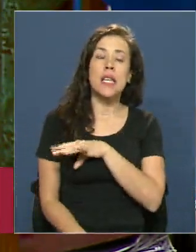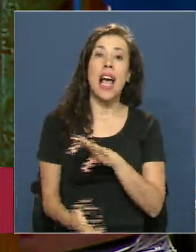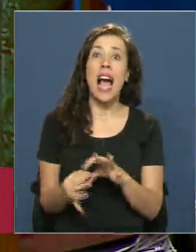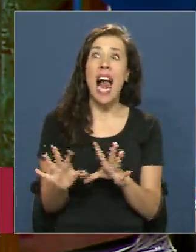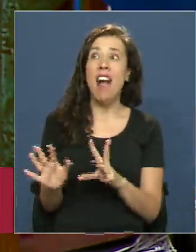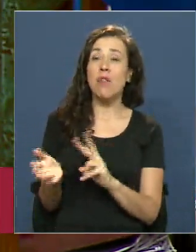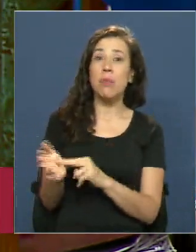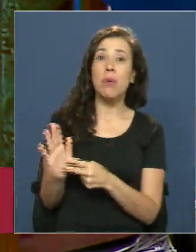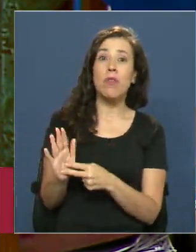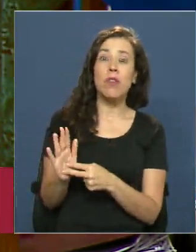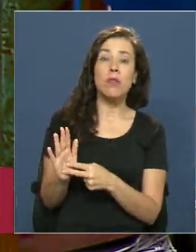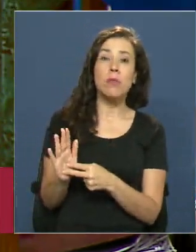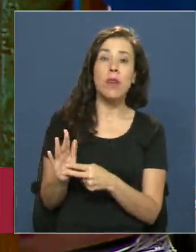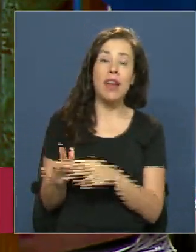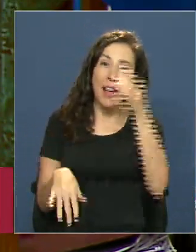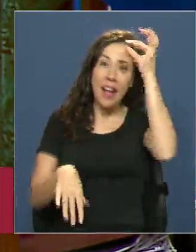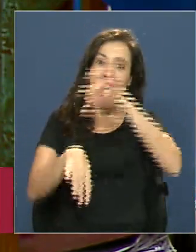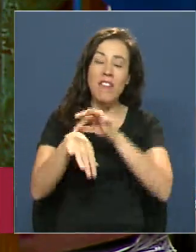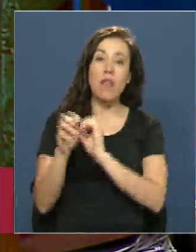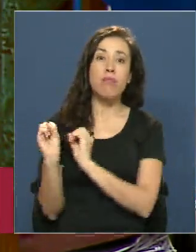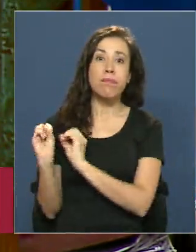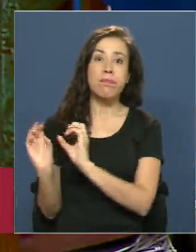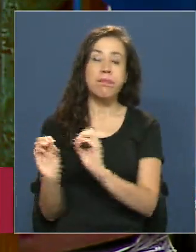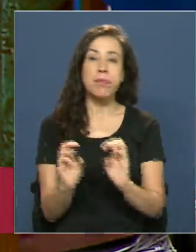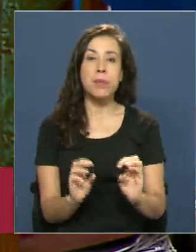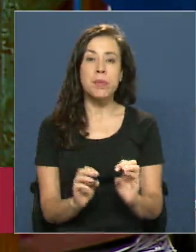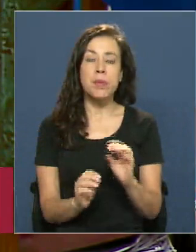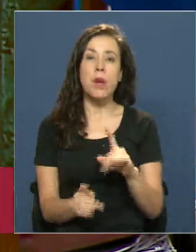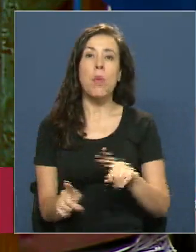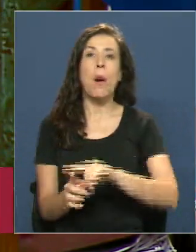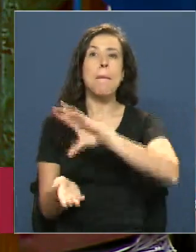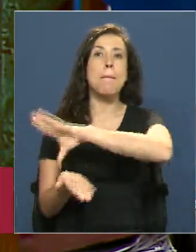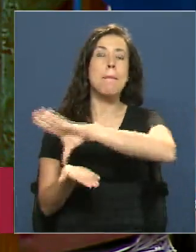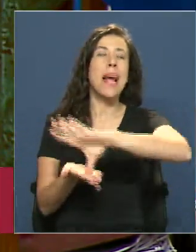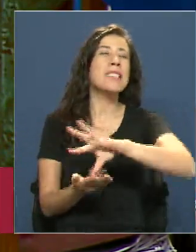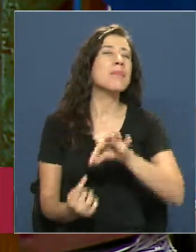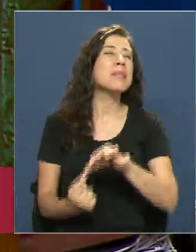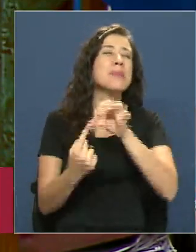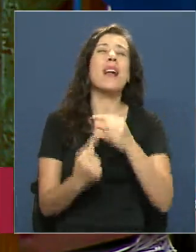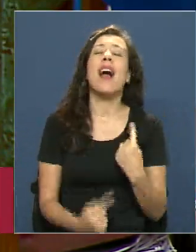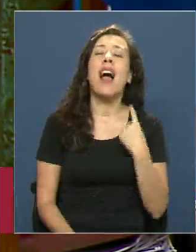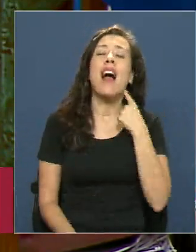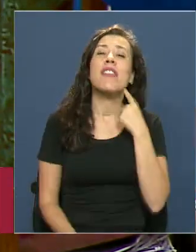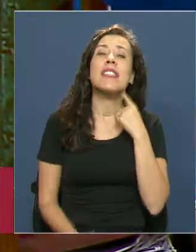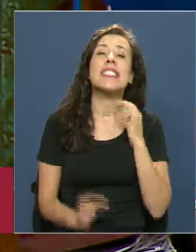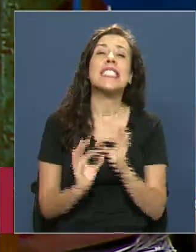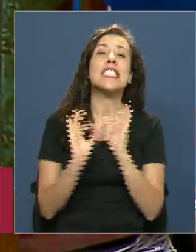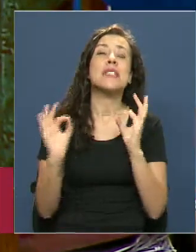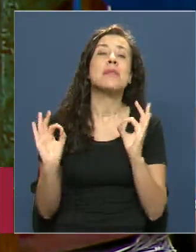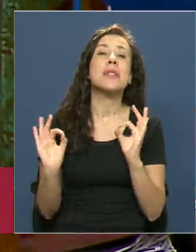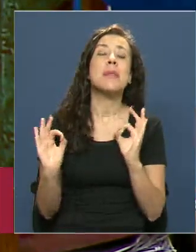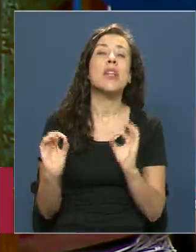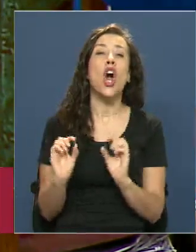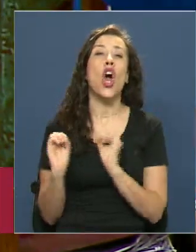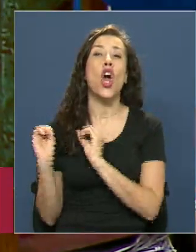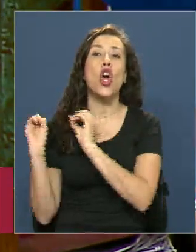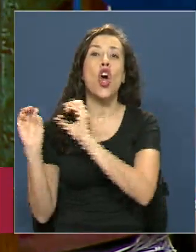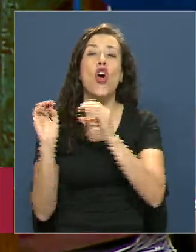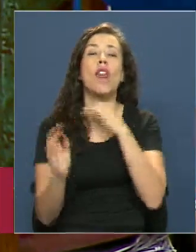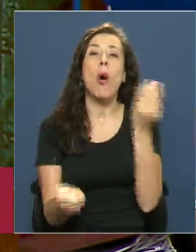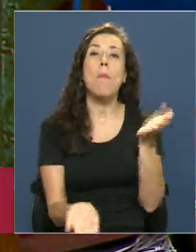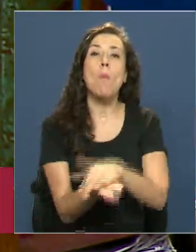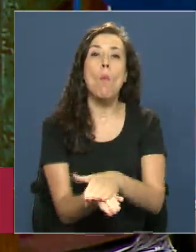graves consecuencias que este mal está generando en los países más afectados, particularmente en el contagio y